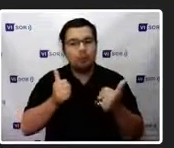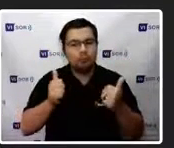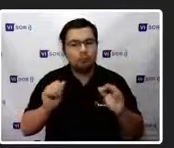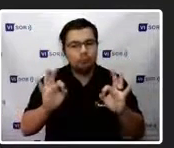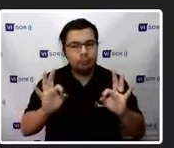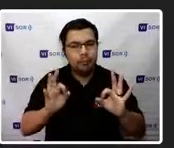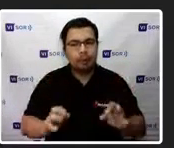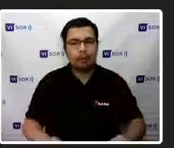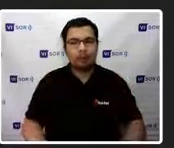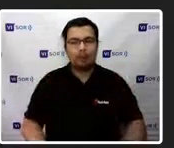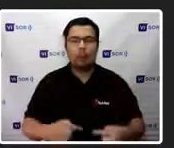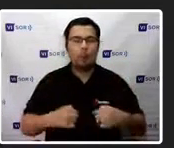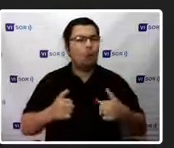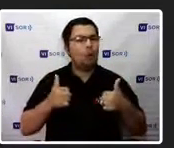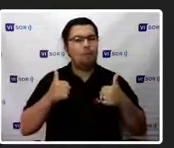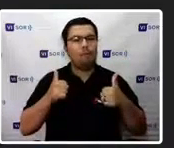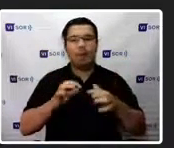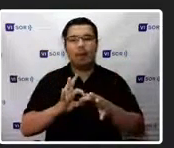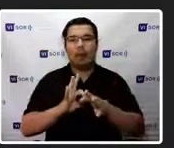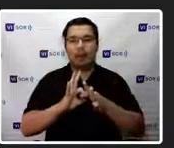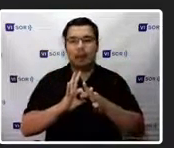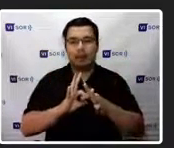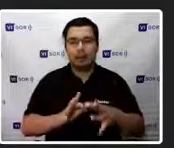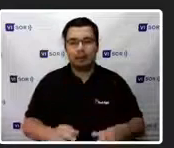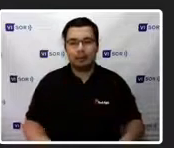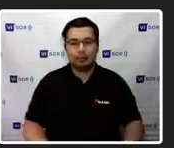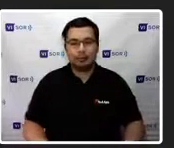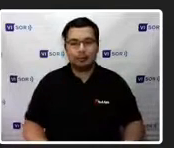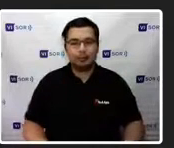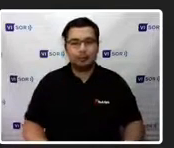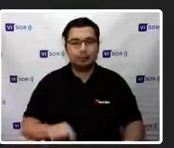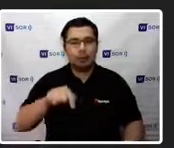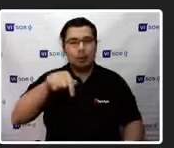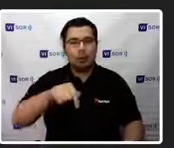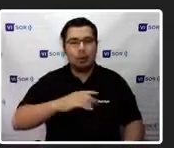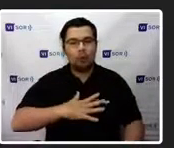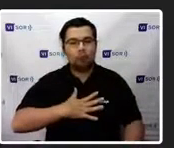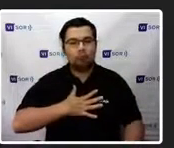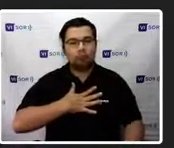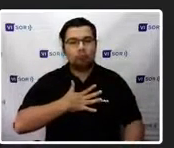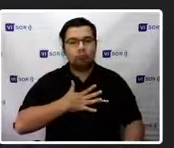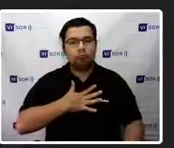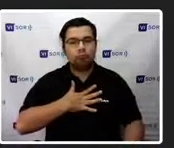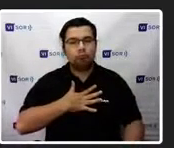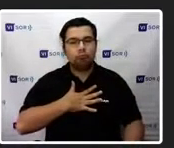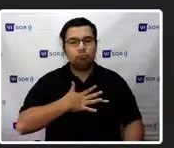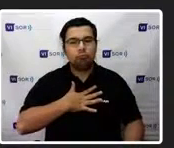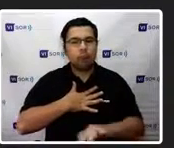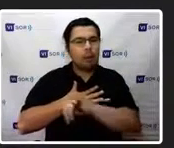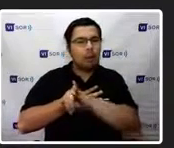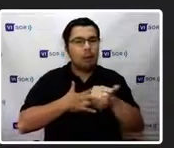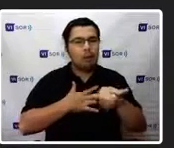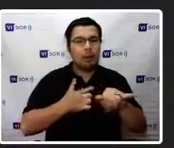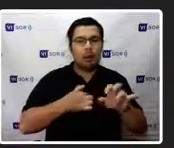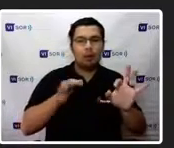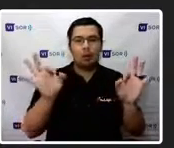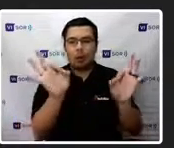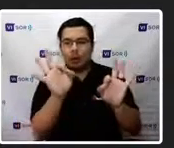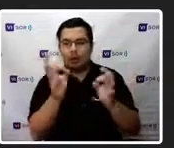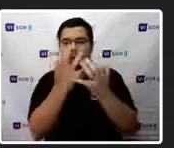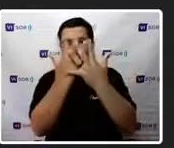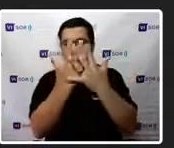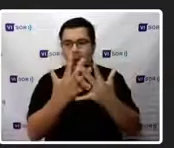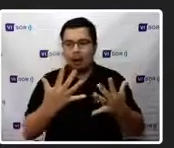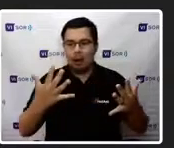gracias. Sí, ¿qué se siente hoy día, ¿no es cierto? Después que yo explico la malla, ¿no es cierto? Estar al otro lado, ¿no es cierto? Ya